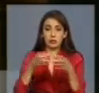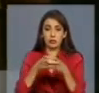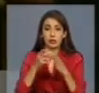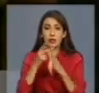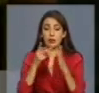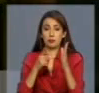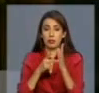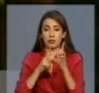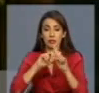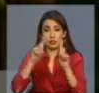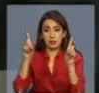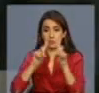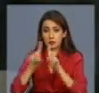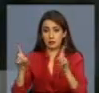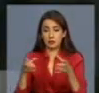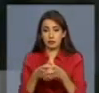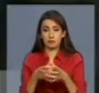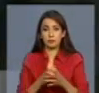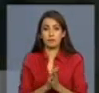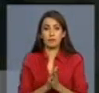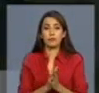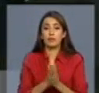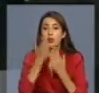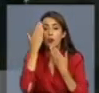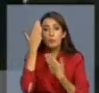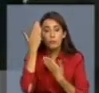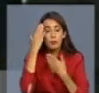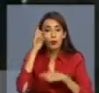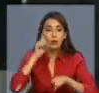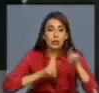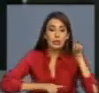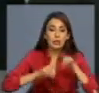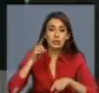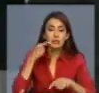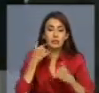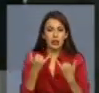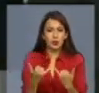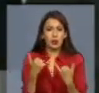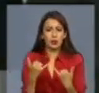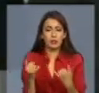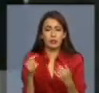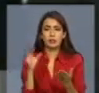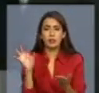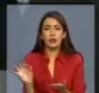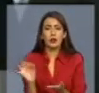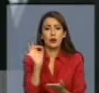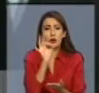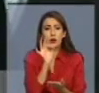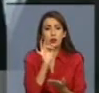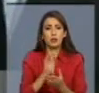de diversidad, y politizar la situación refiriéndose a